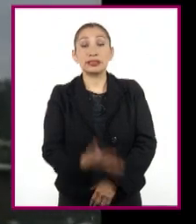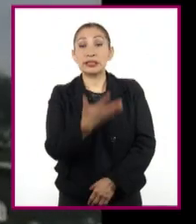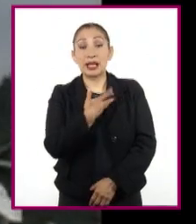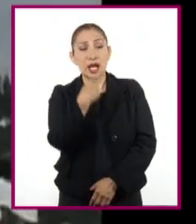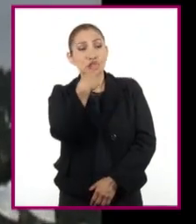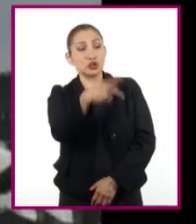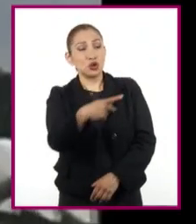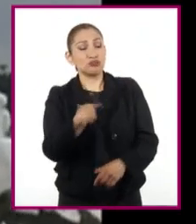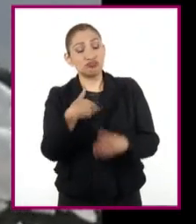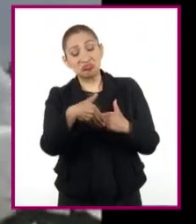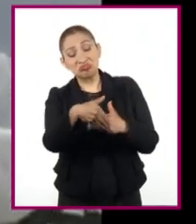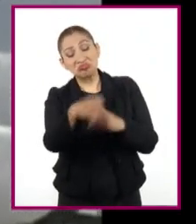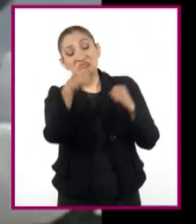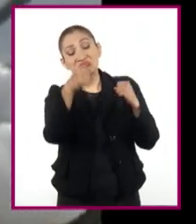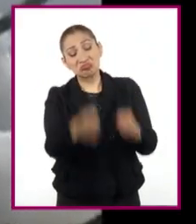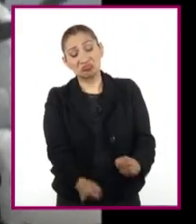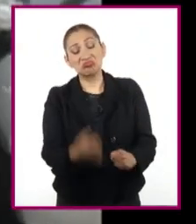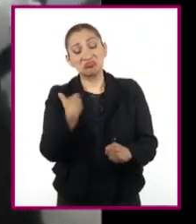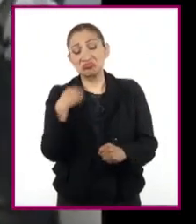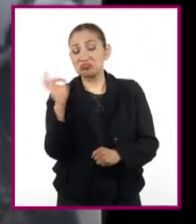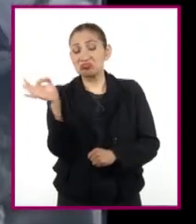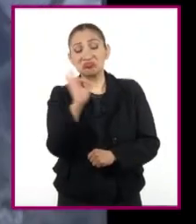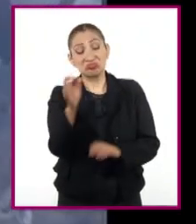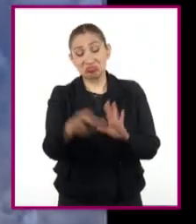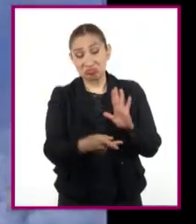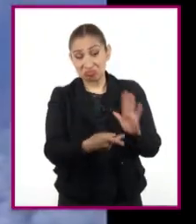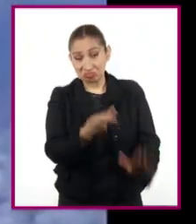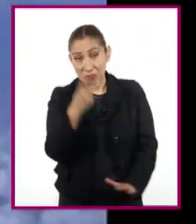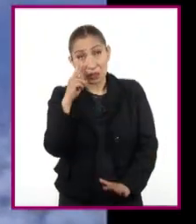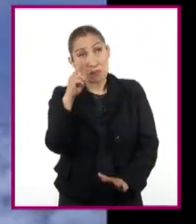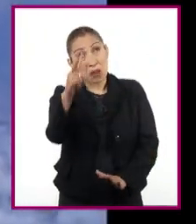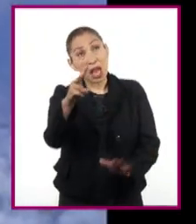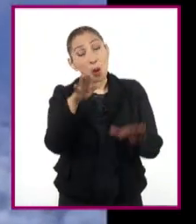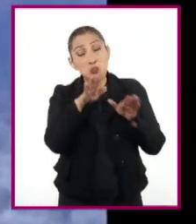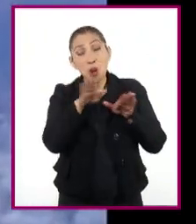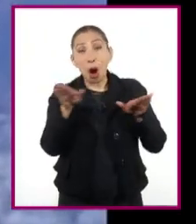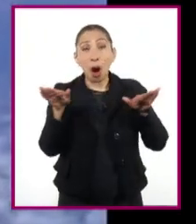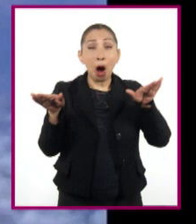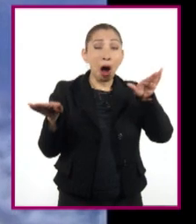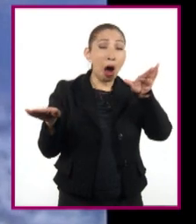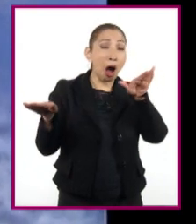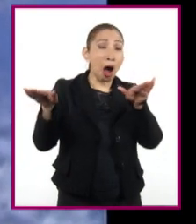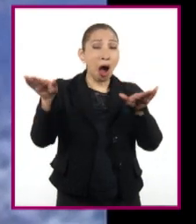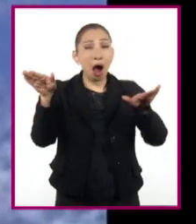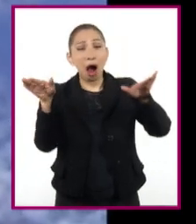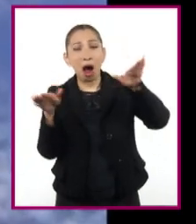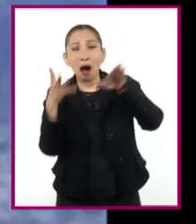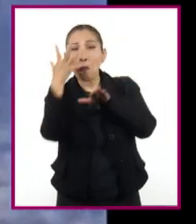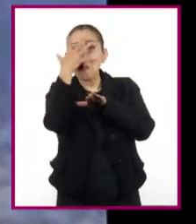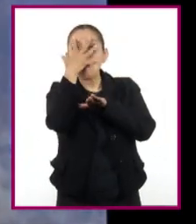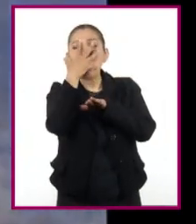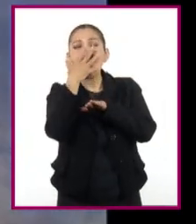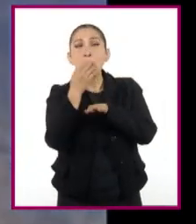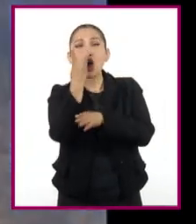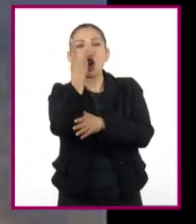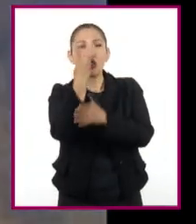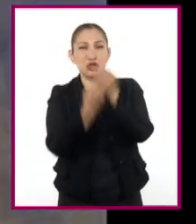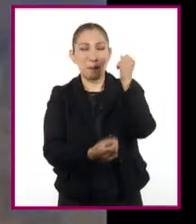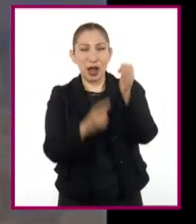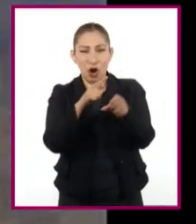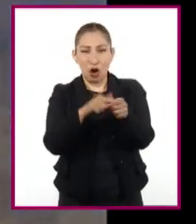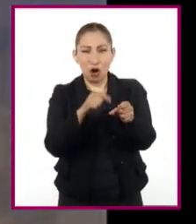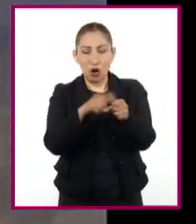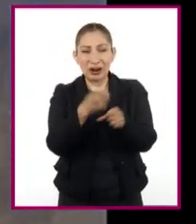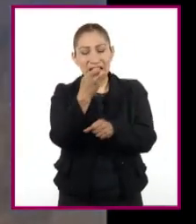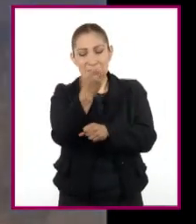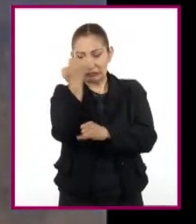Tenía sus días contados y parecía remoto que volviera a lucir por los cielos sus alas bicolores.